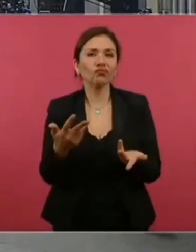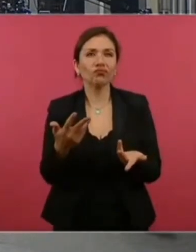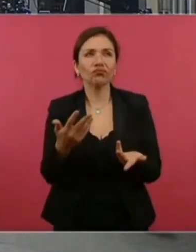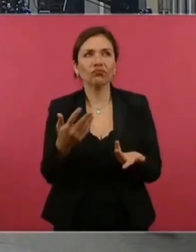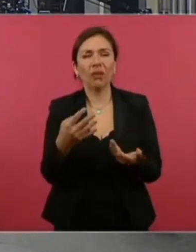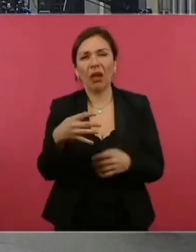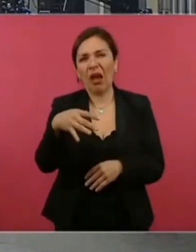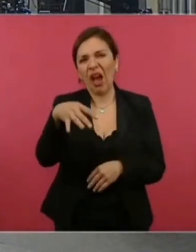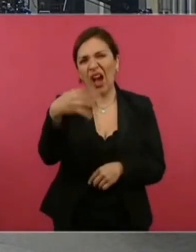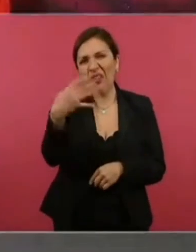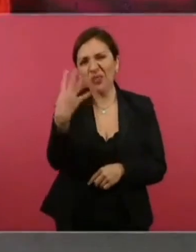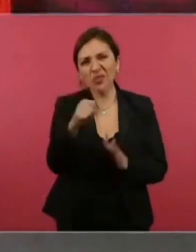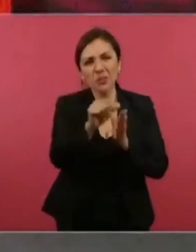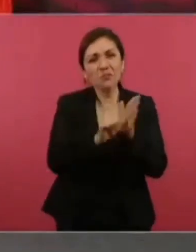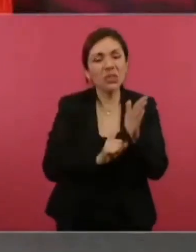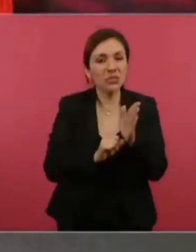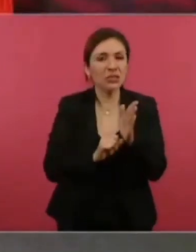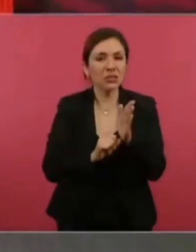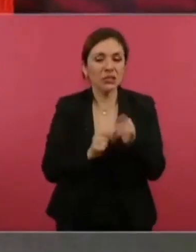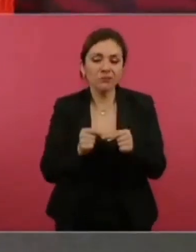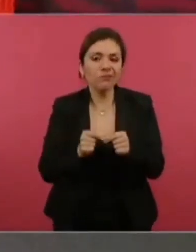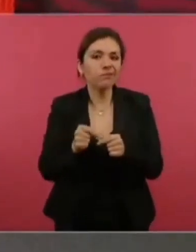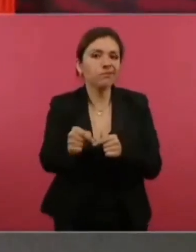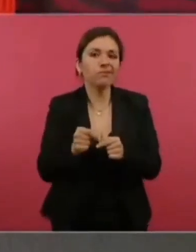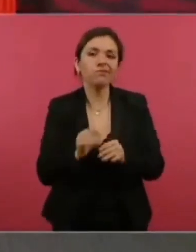13, 14 meses.